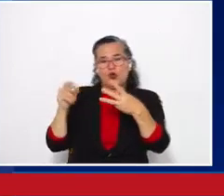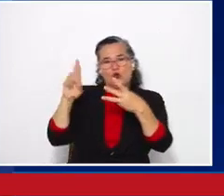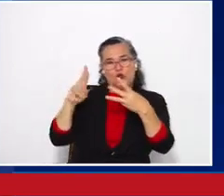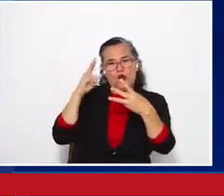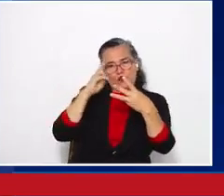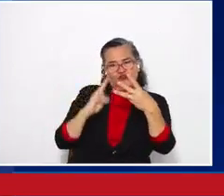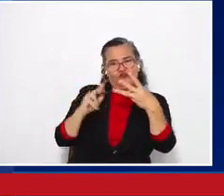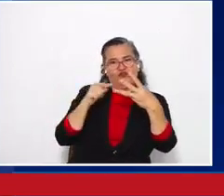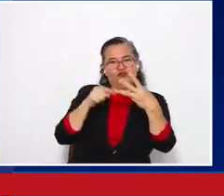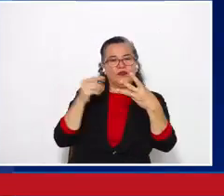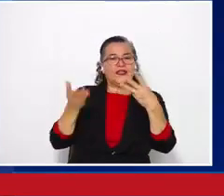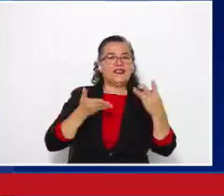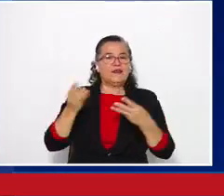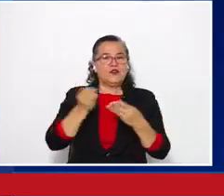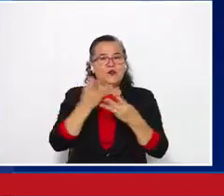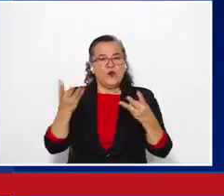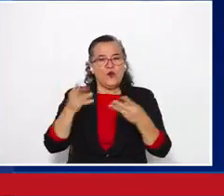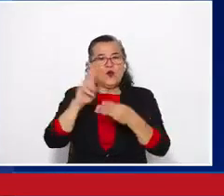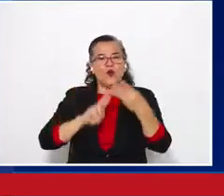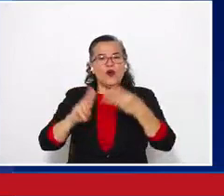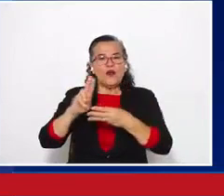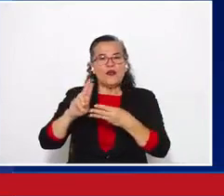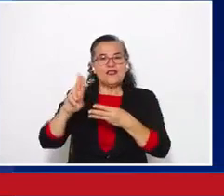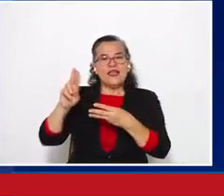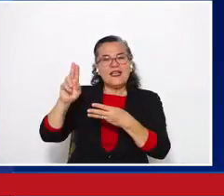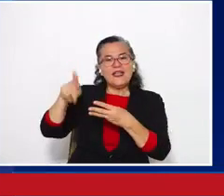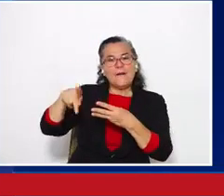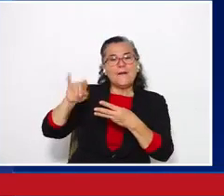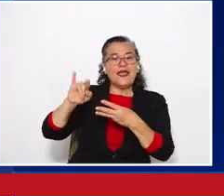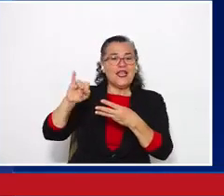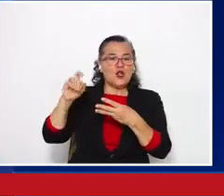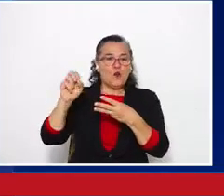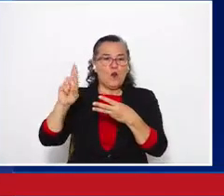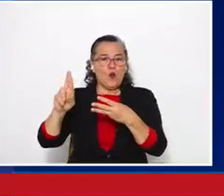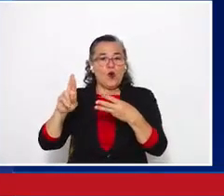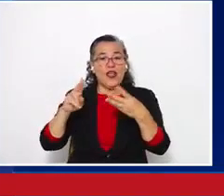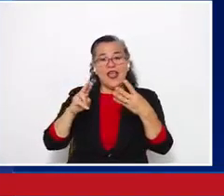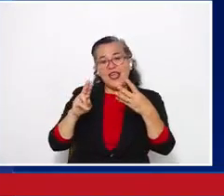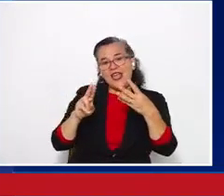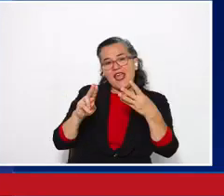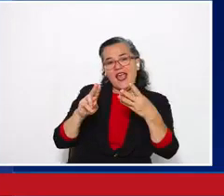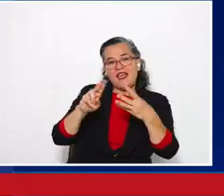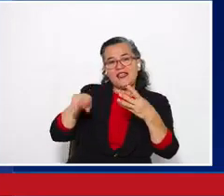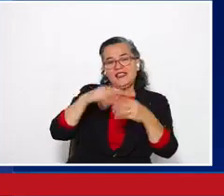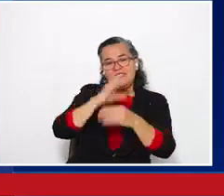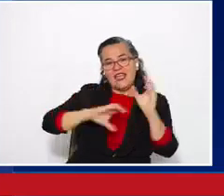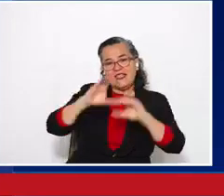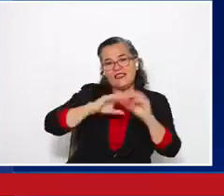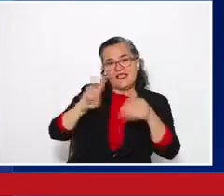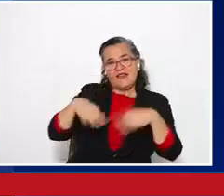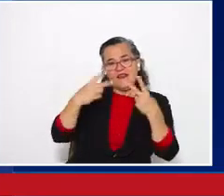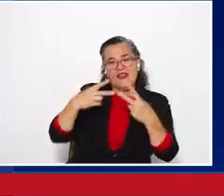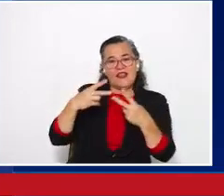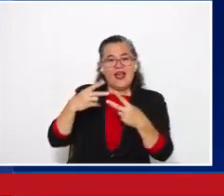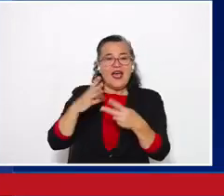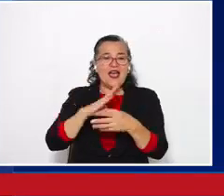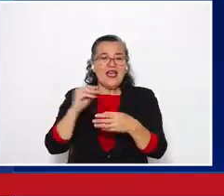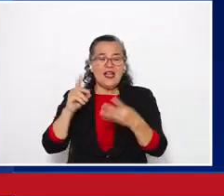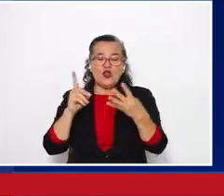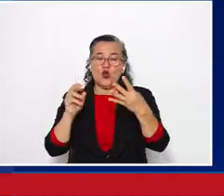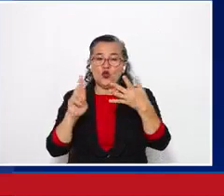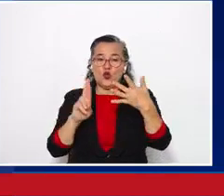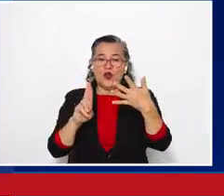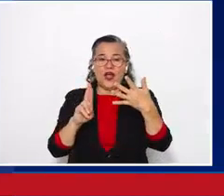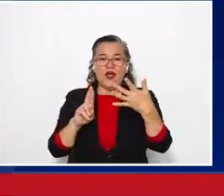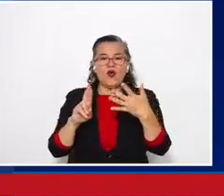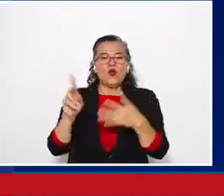en servicio público de la Universidad Chatham en Pittsburgh, el doctorado honorario de la Universidad Nacional de Vida y Ciencias Medioambientales de Ucrania y el doctorado